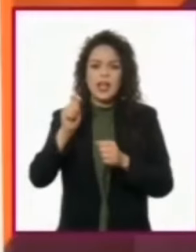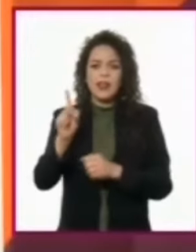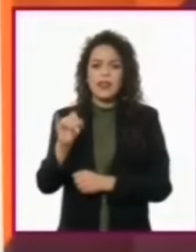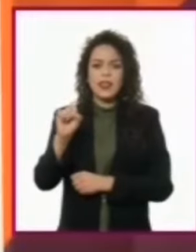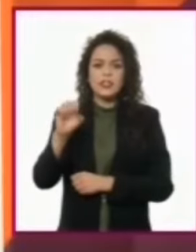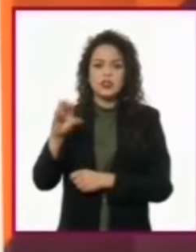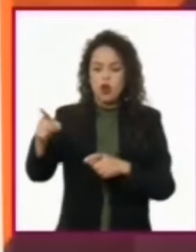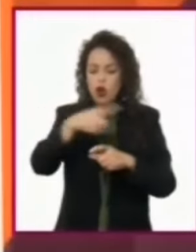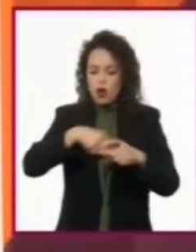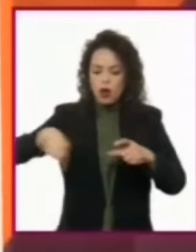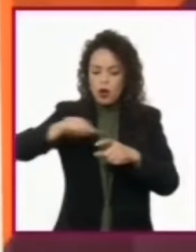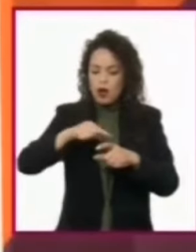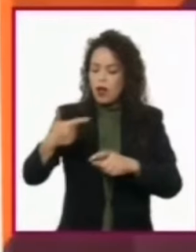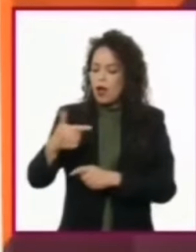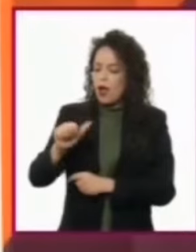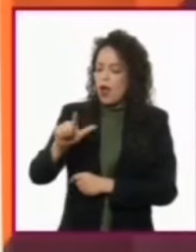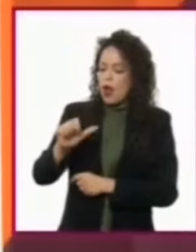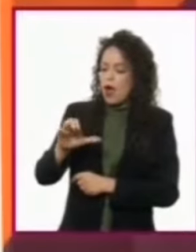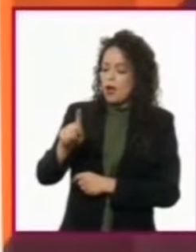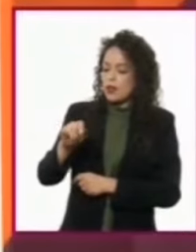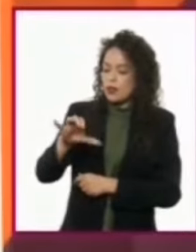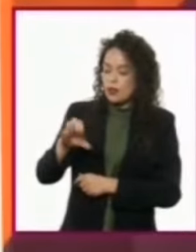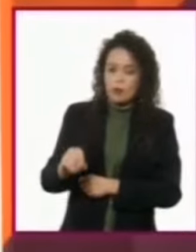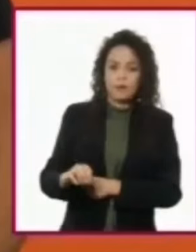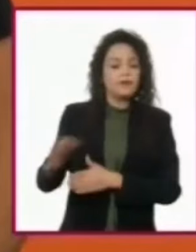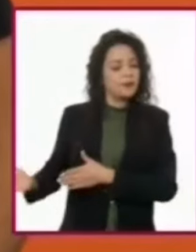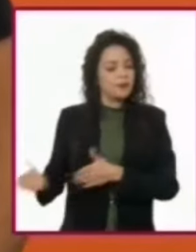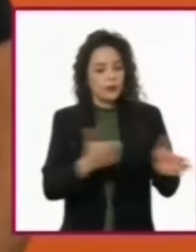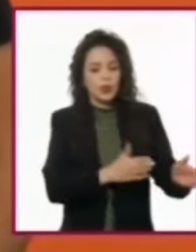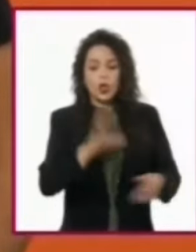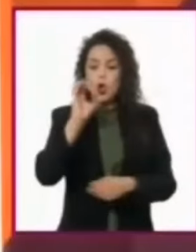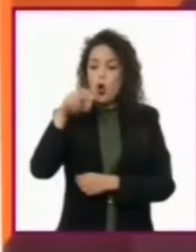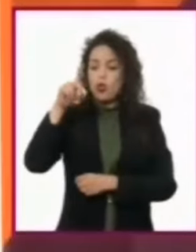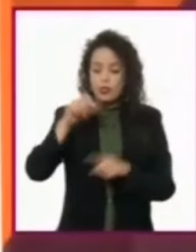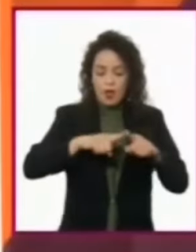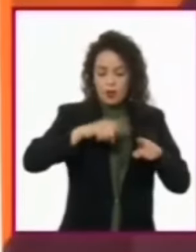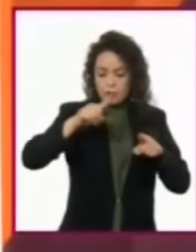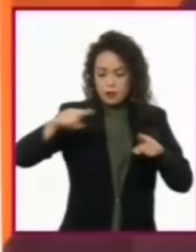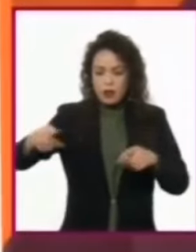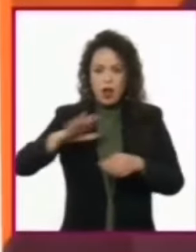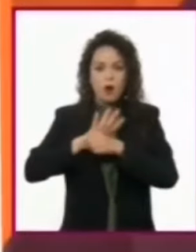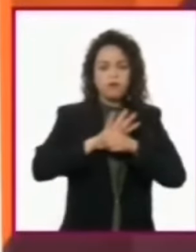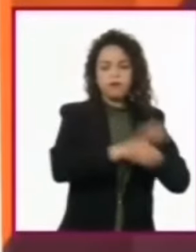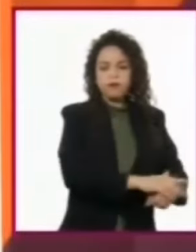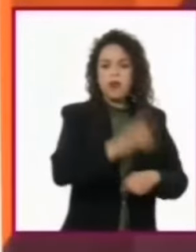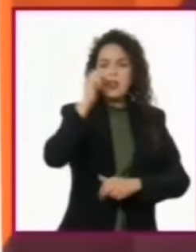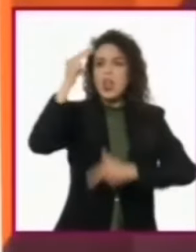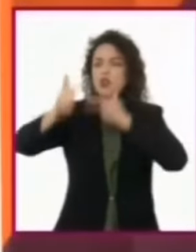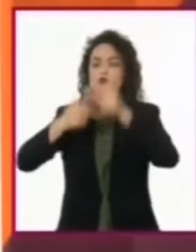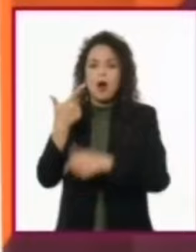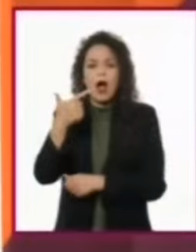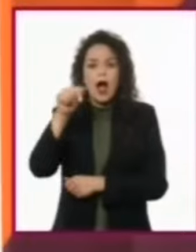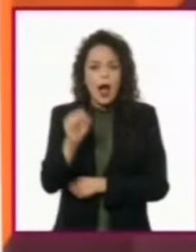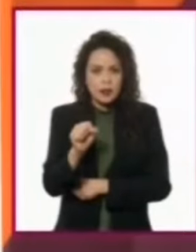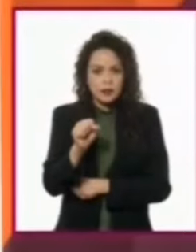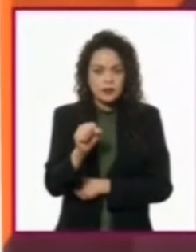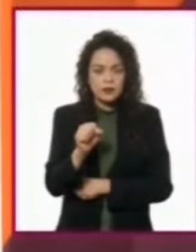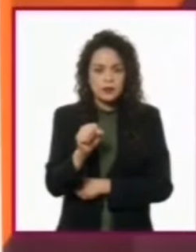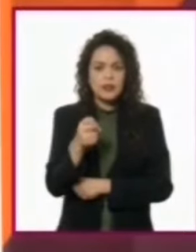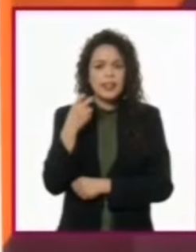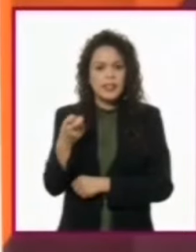Por otra parte, las ondas de densidad presionan a las nubes de gas interestelar, causando